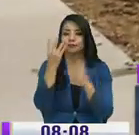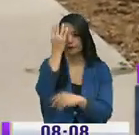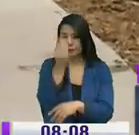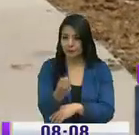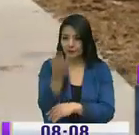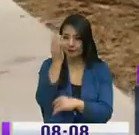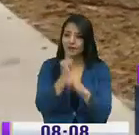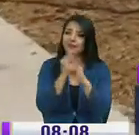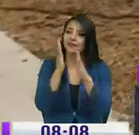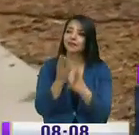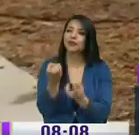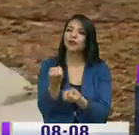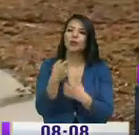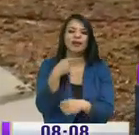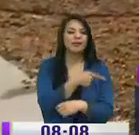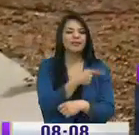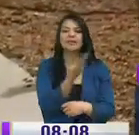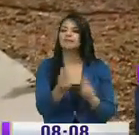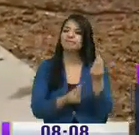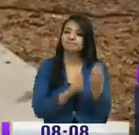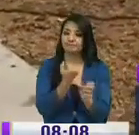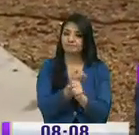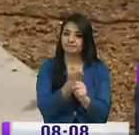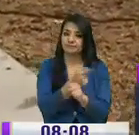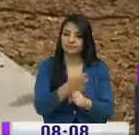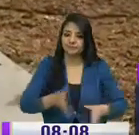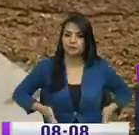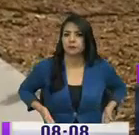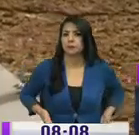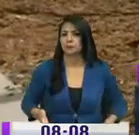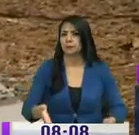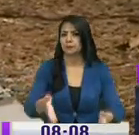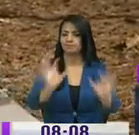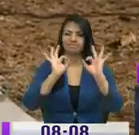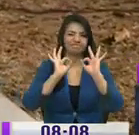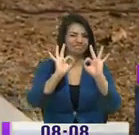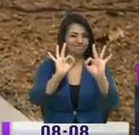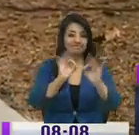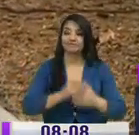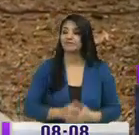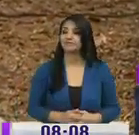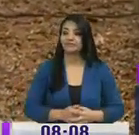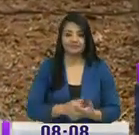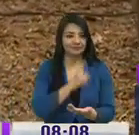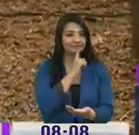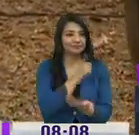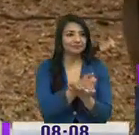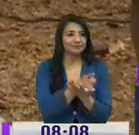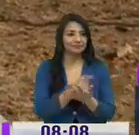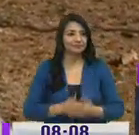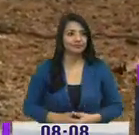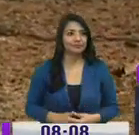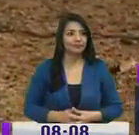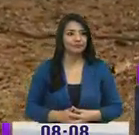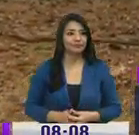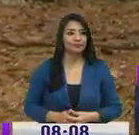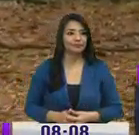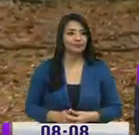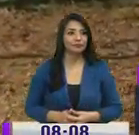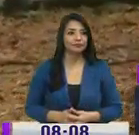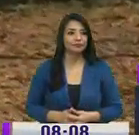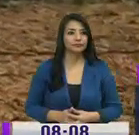ingeniero, coméntenos qué trabajos se realizaron aquí, la calle está totalmente con otra cara, ¿no? Sí, efectivamente.